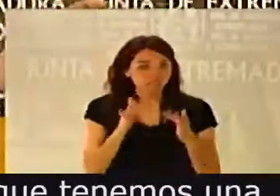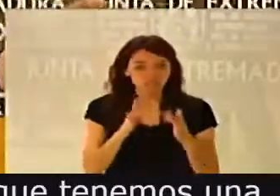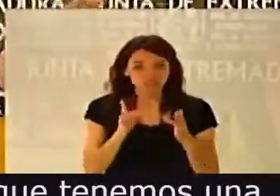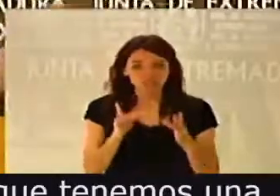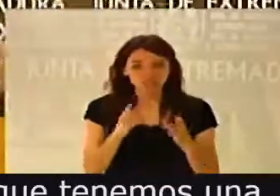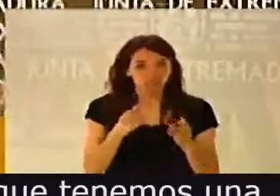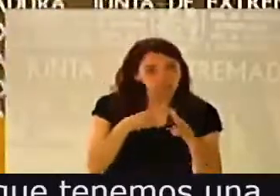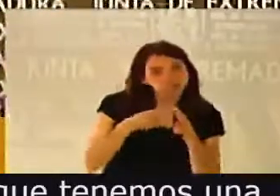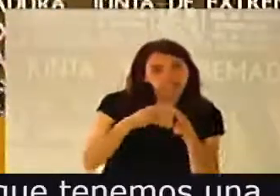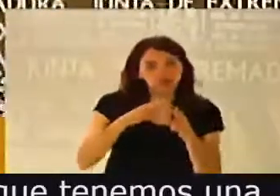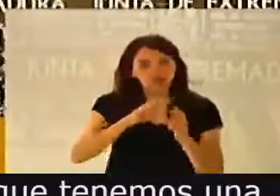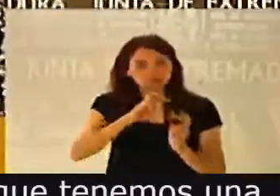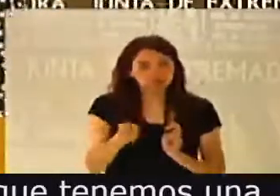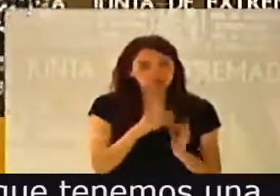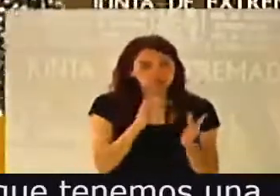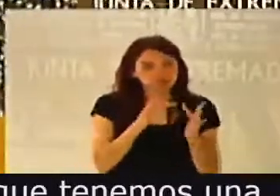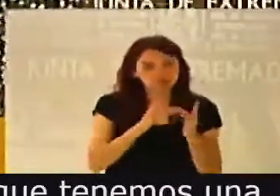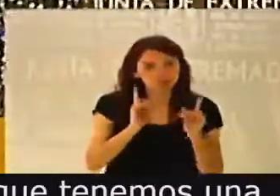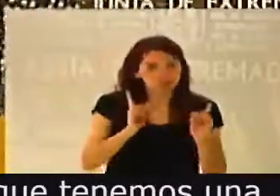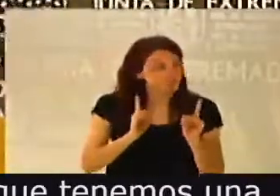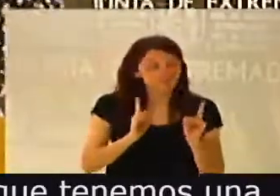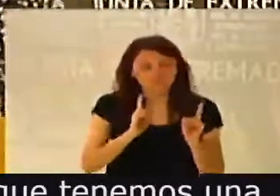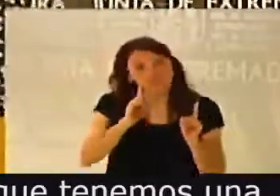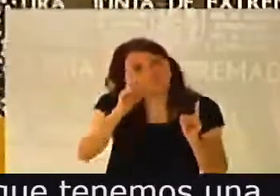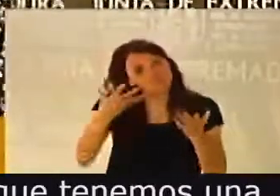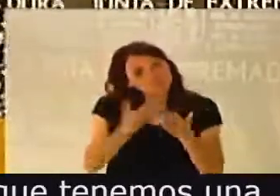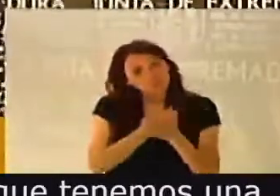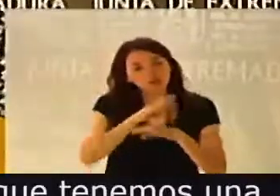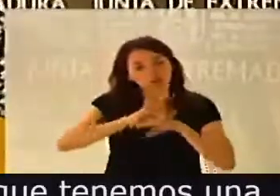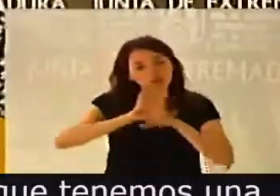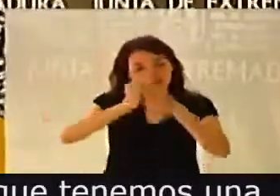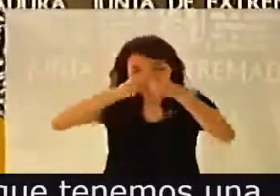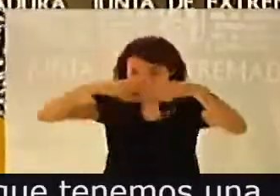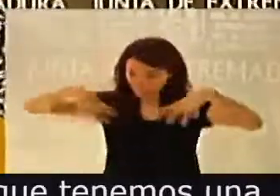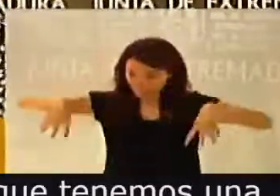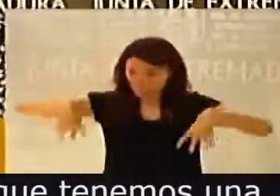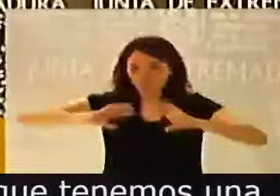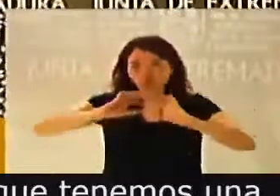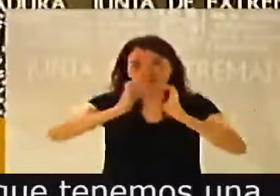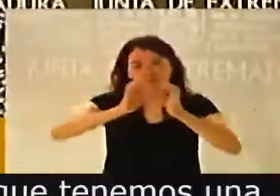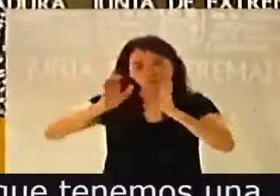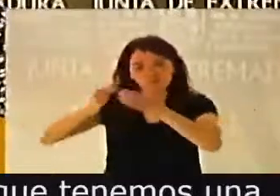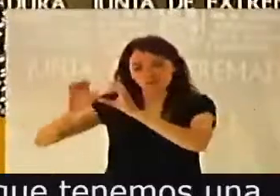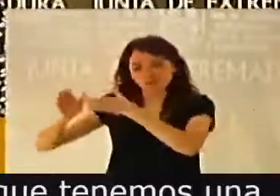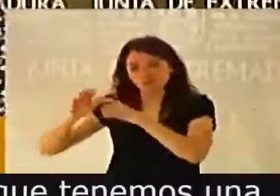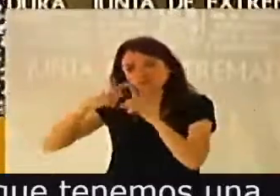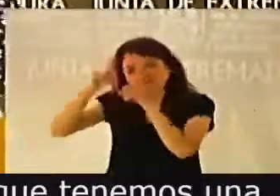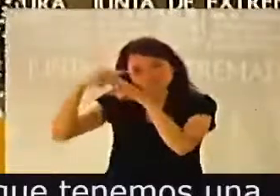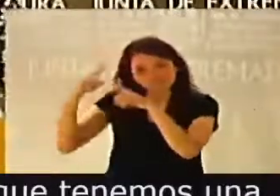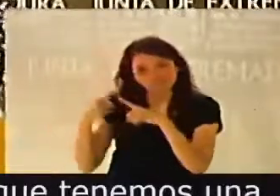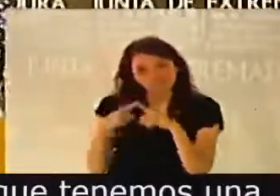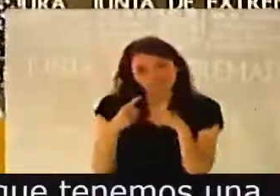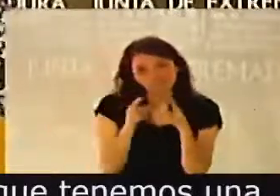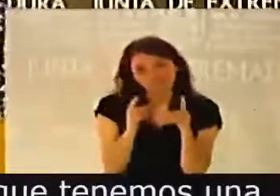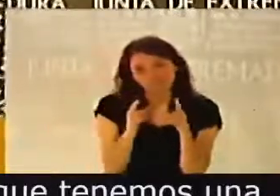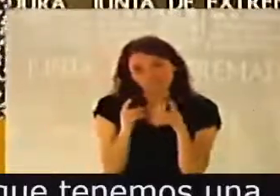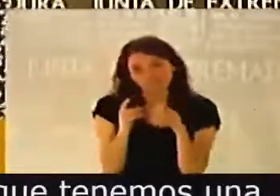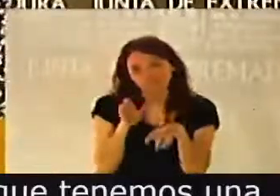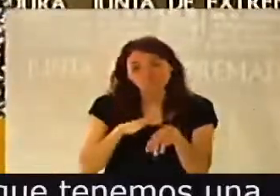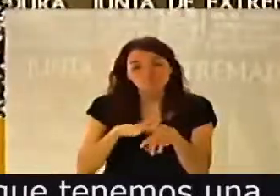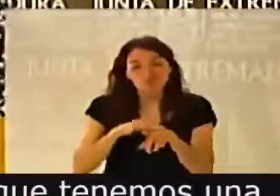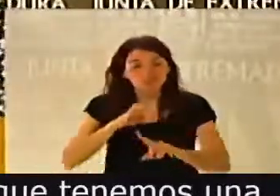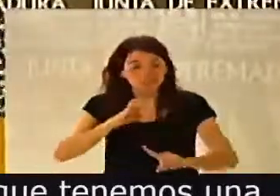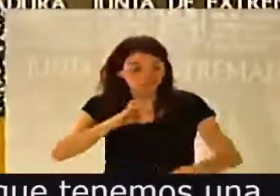decisiones, sino que desde todas las consejerías estamos manteniendo reuniones con distintos colectivos de la región. ¿Para qué? Para escribir la que